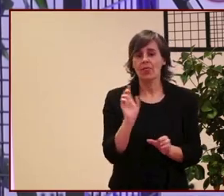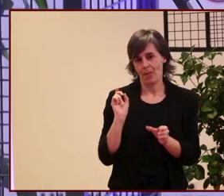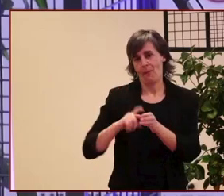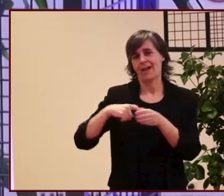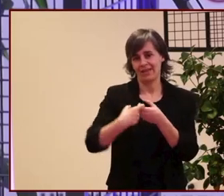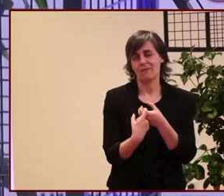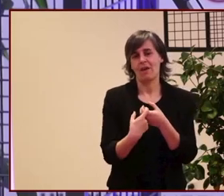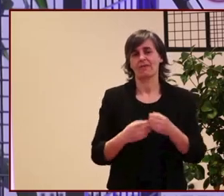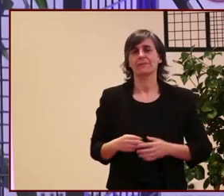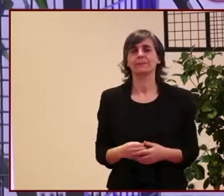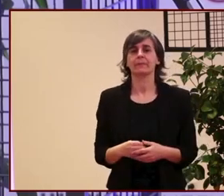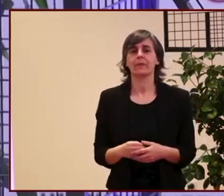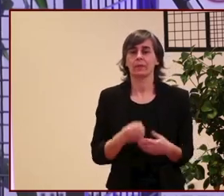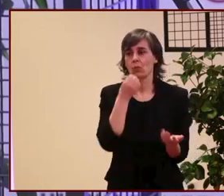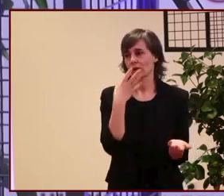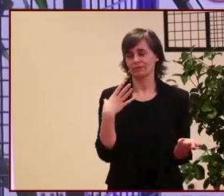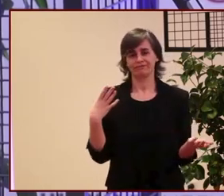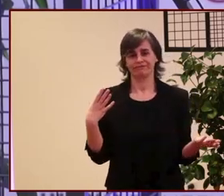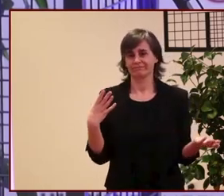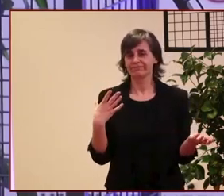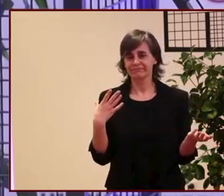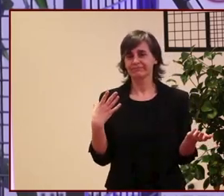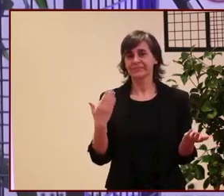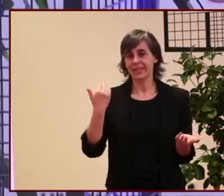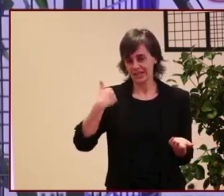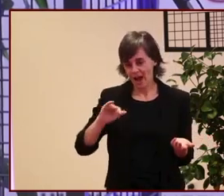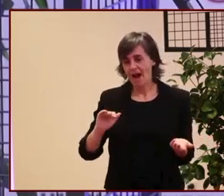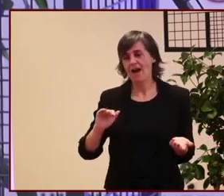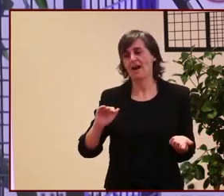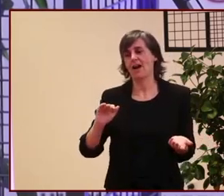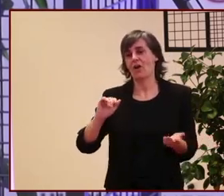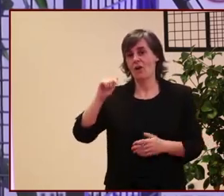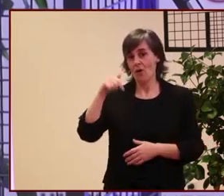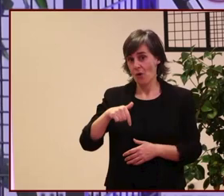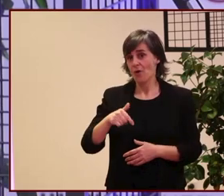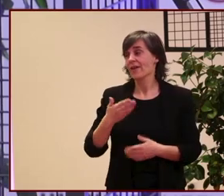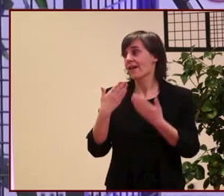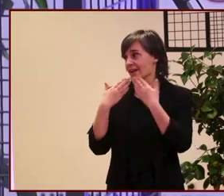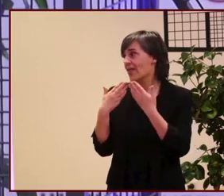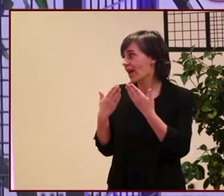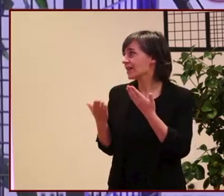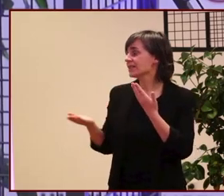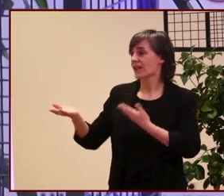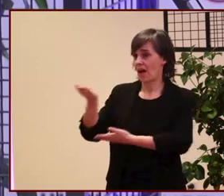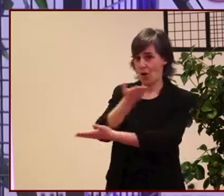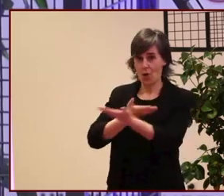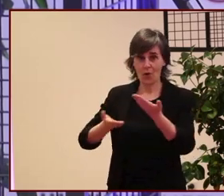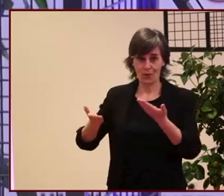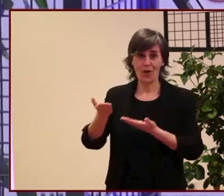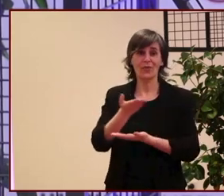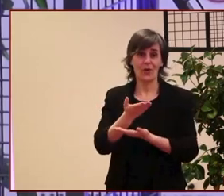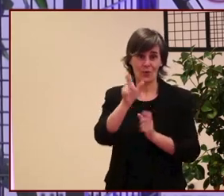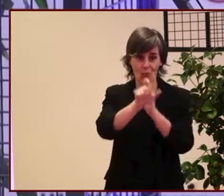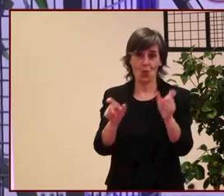obra qué bueno ya hoy con el aporte de las piezas de las